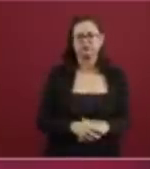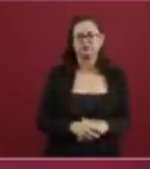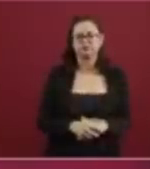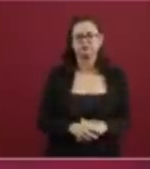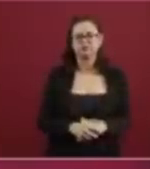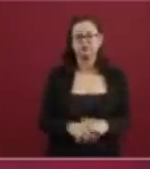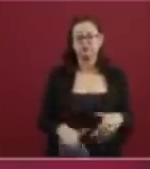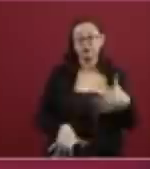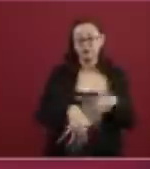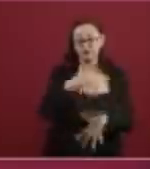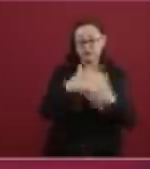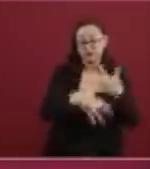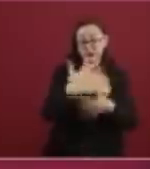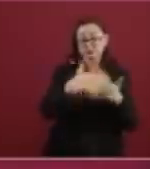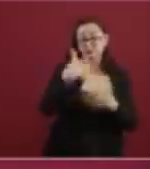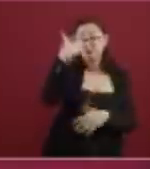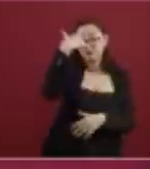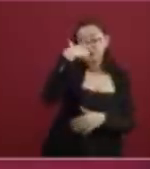por la noche,